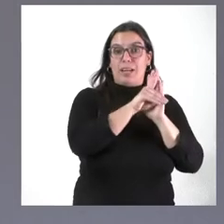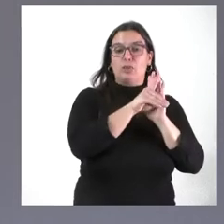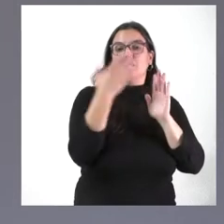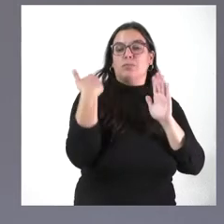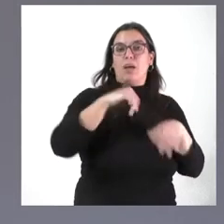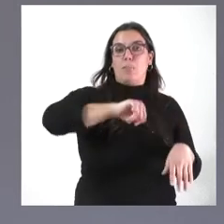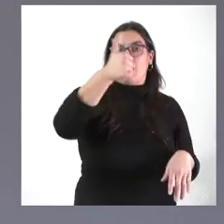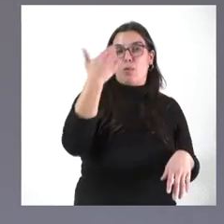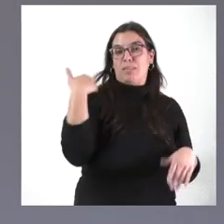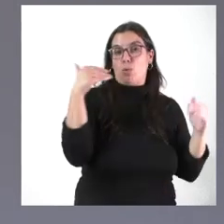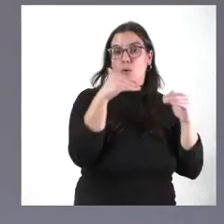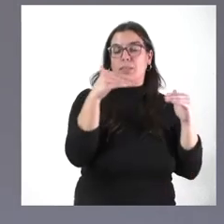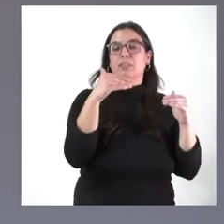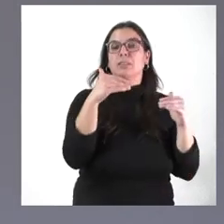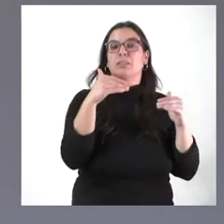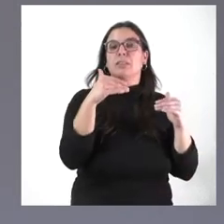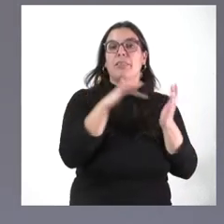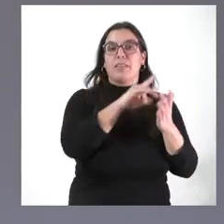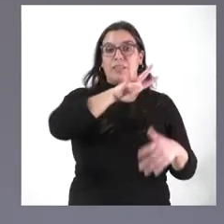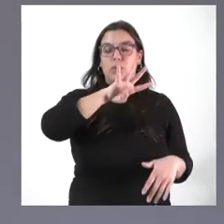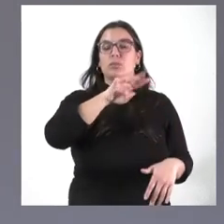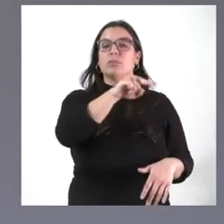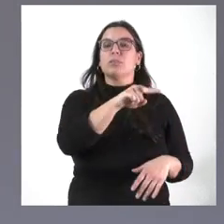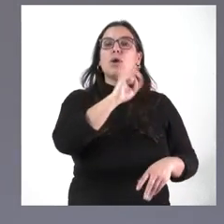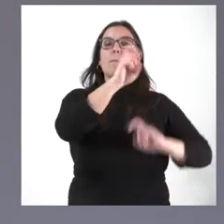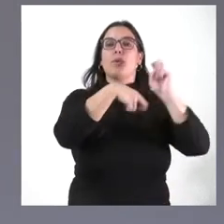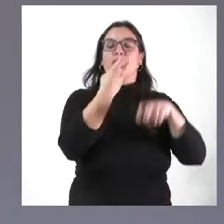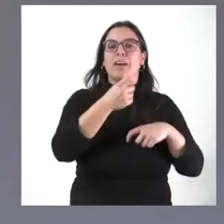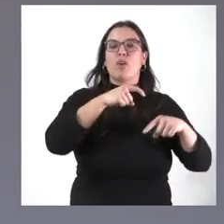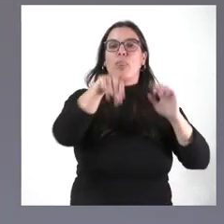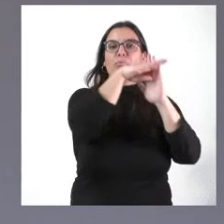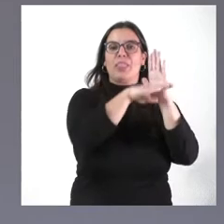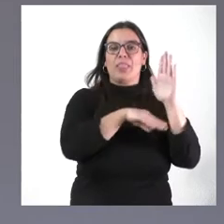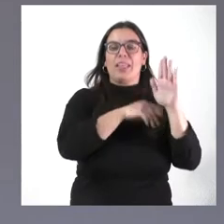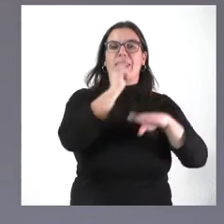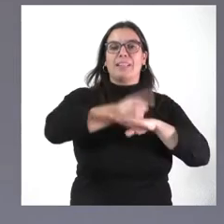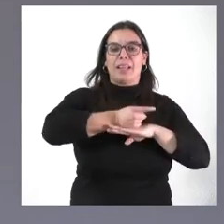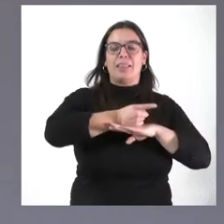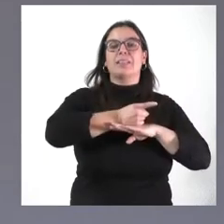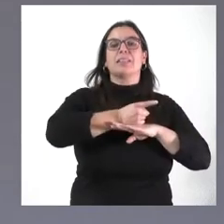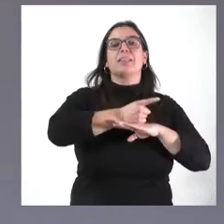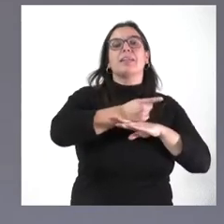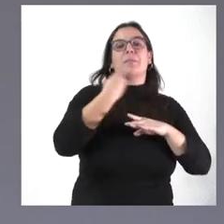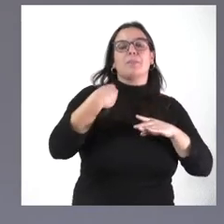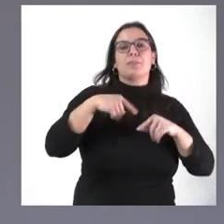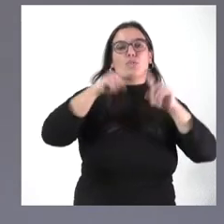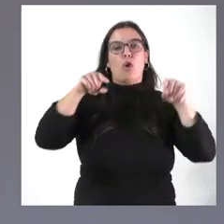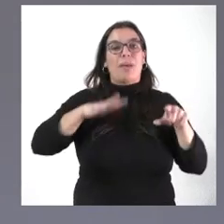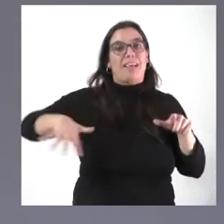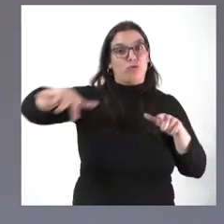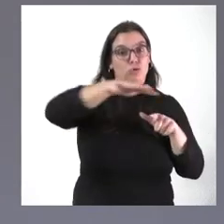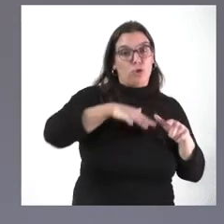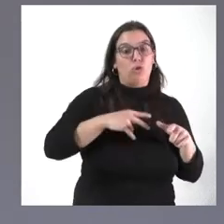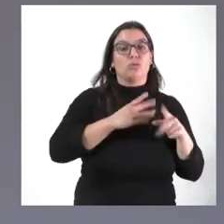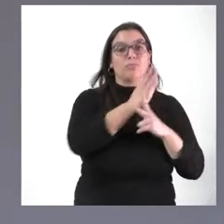el jueves pasado el 20 a 24 la modificación de las directrices de ordenación de ámbitos subregional de seguridad y entorno dos